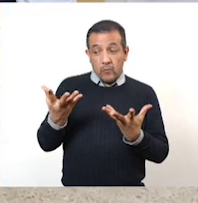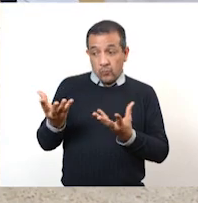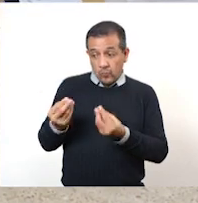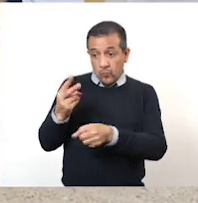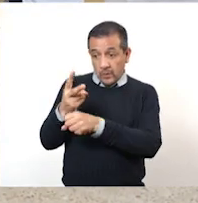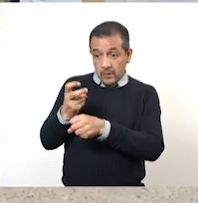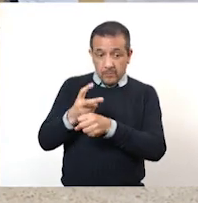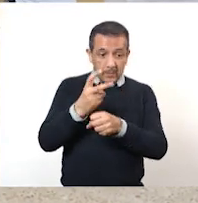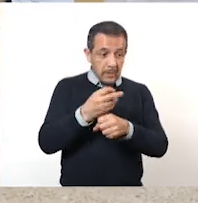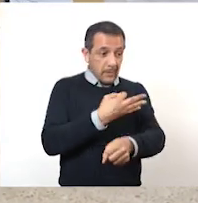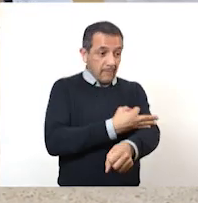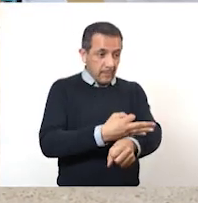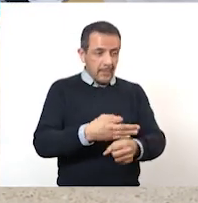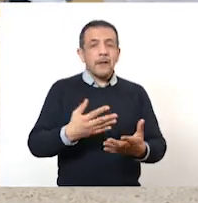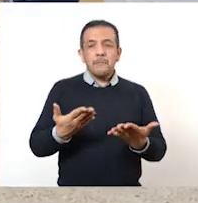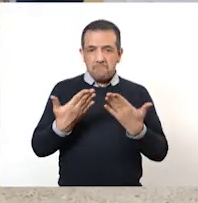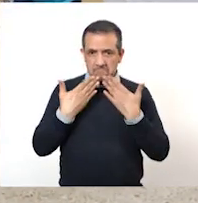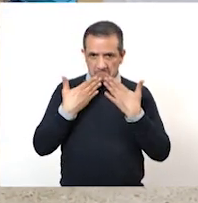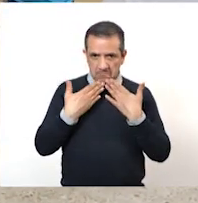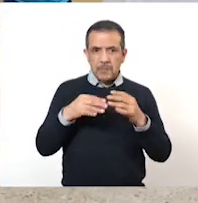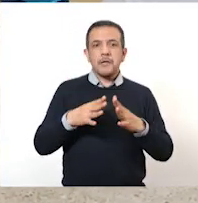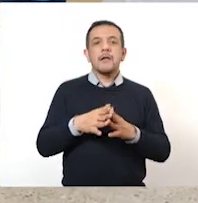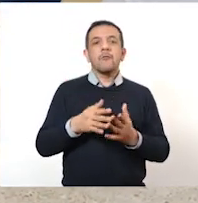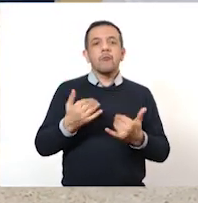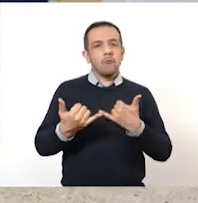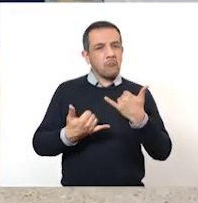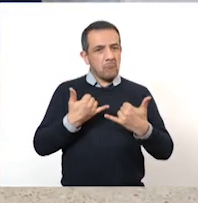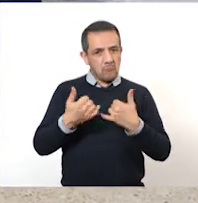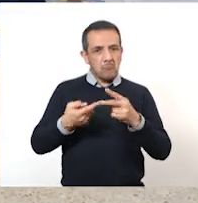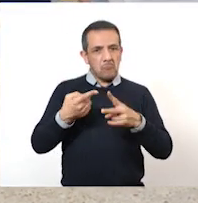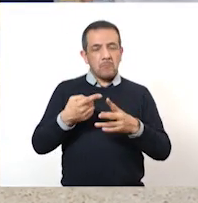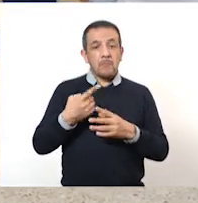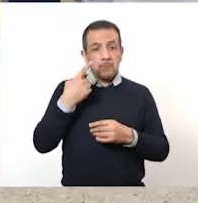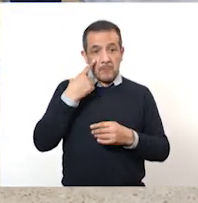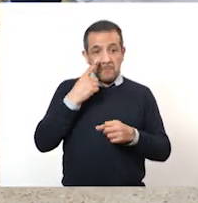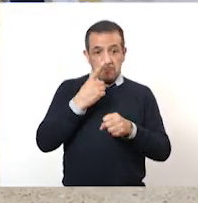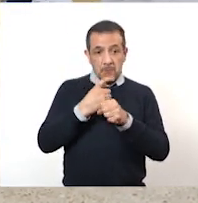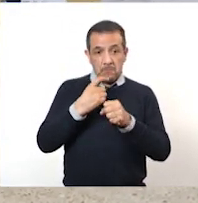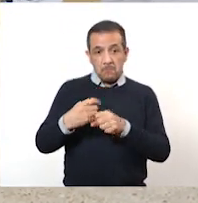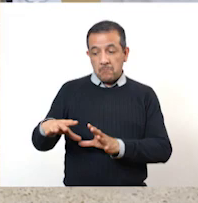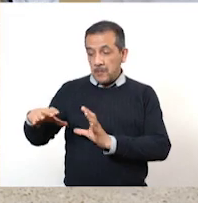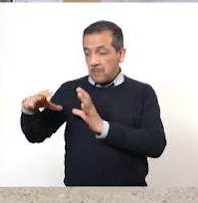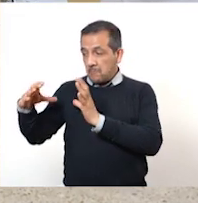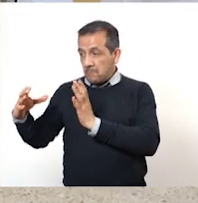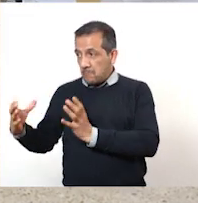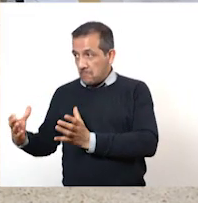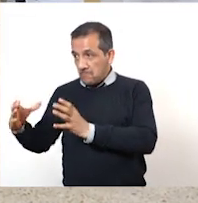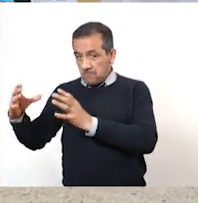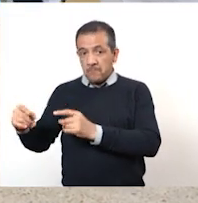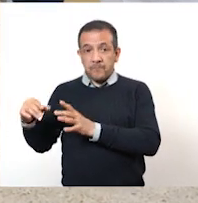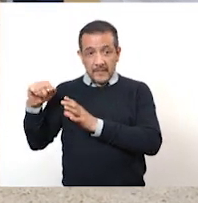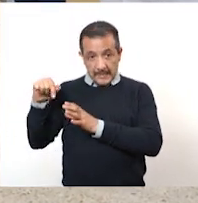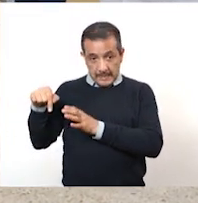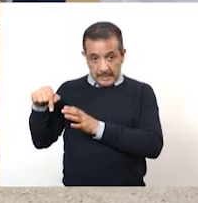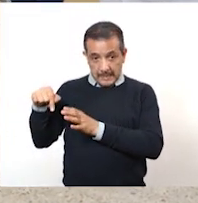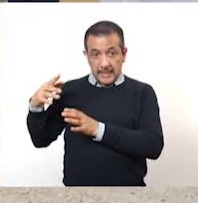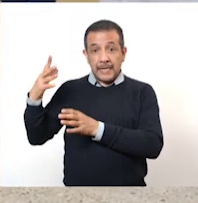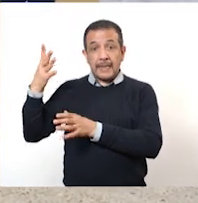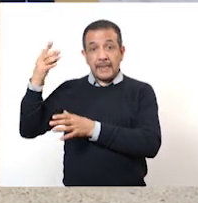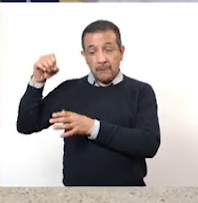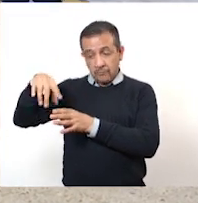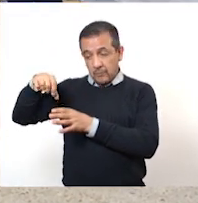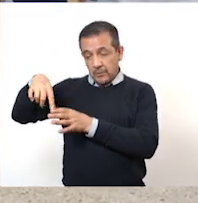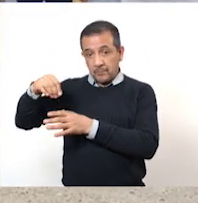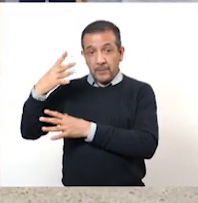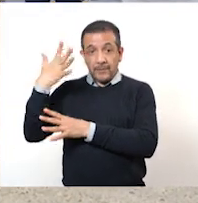familia. ¿Estás listo? Vamos a jugar. Pondremos un cesto en la salida llena de